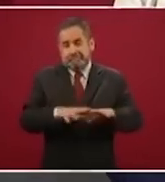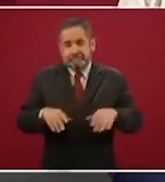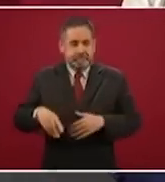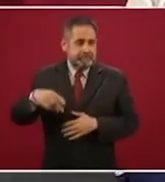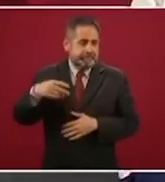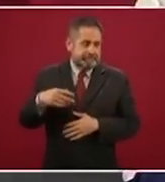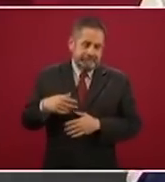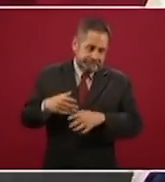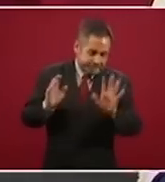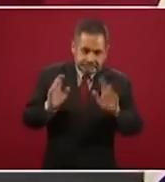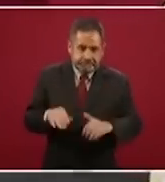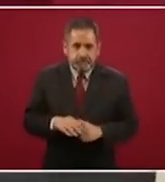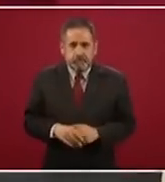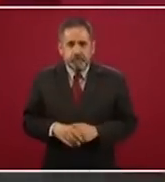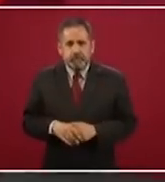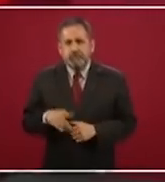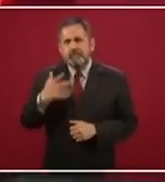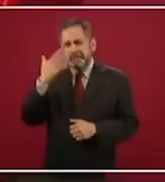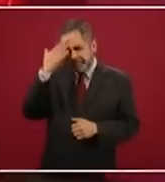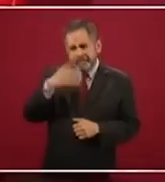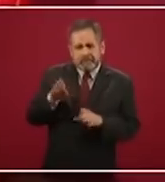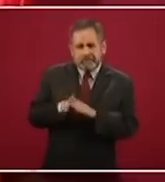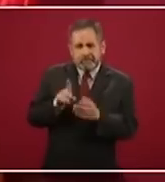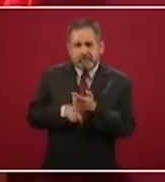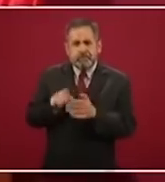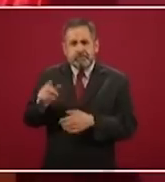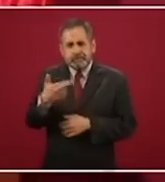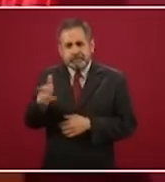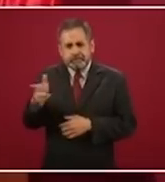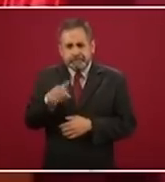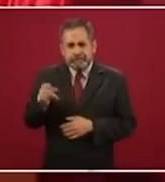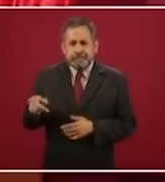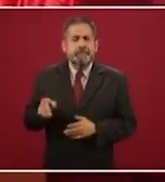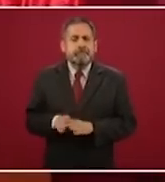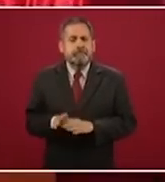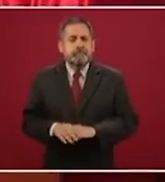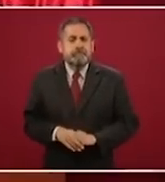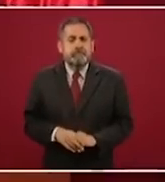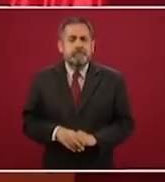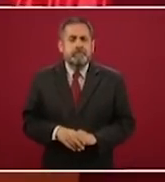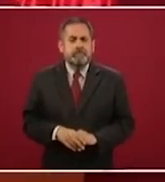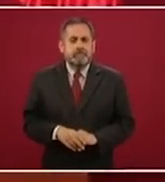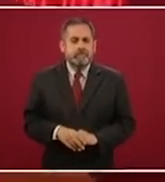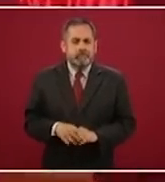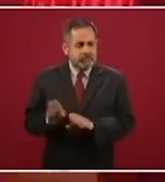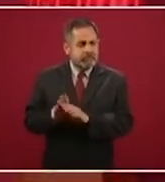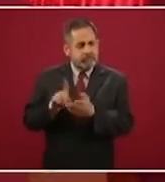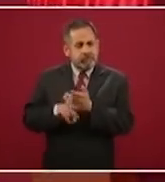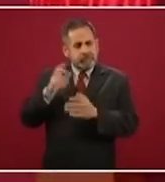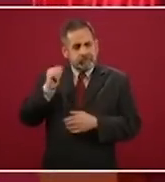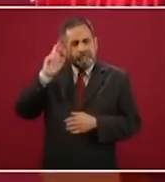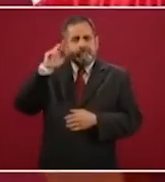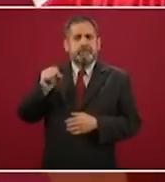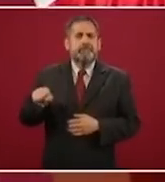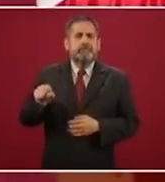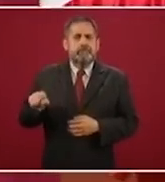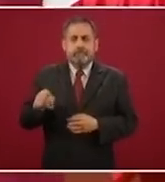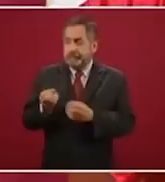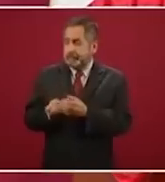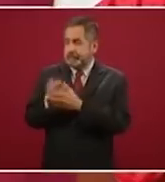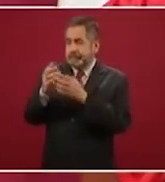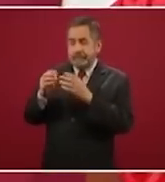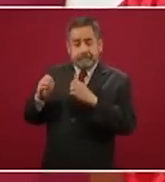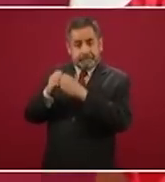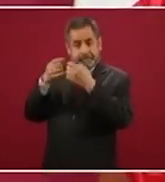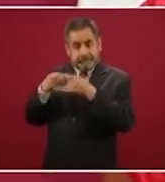nacional. Pues ¿saben cómo estaba el restaurante bar? ¿Saben cómo era la salida de